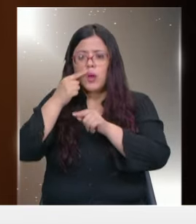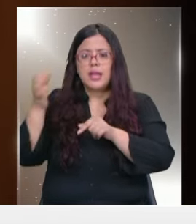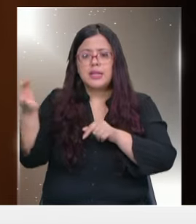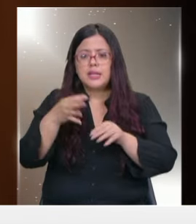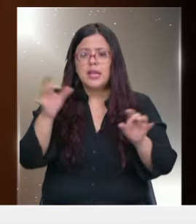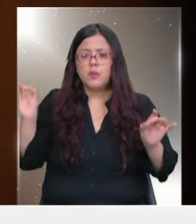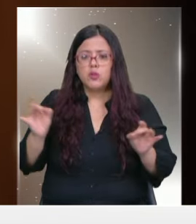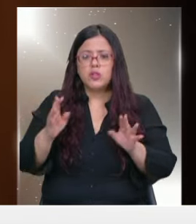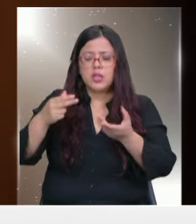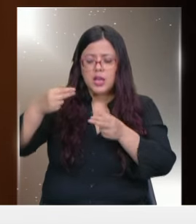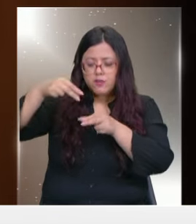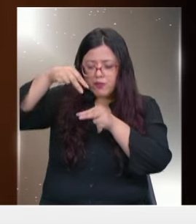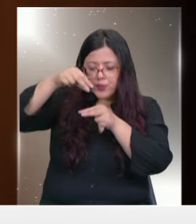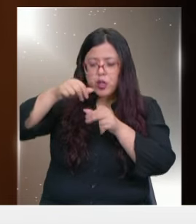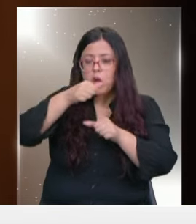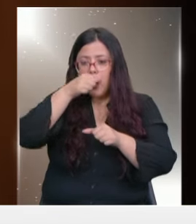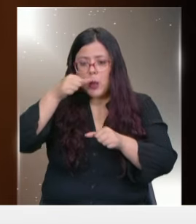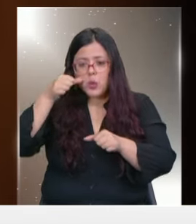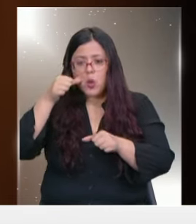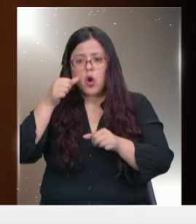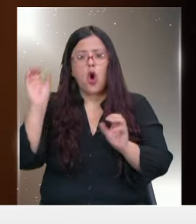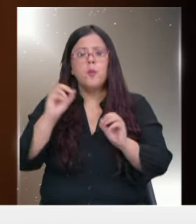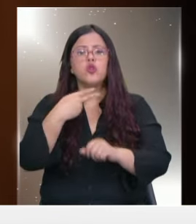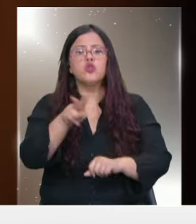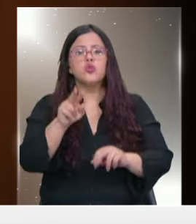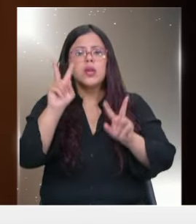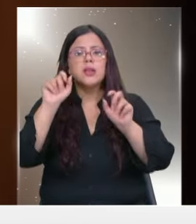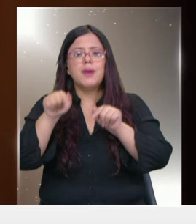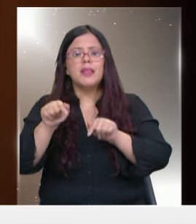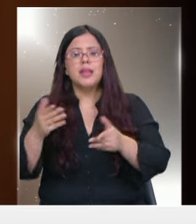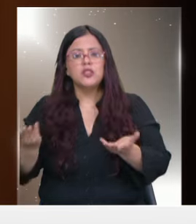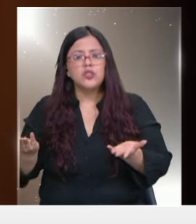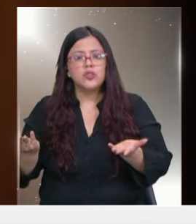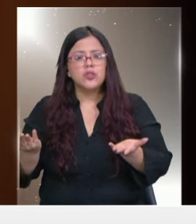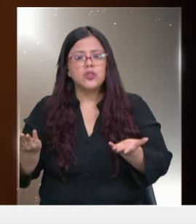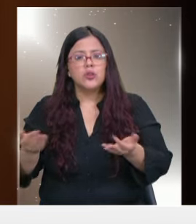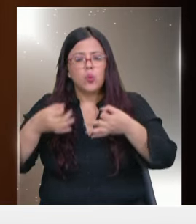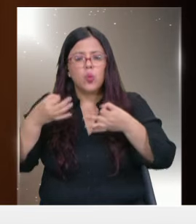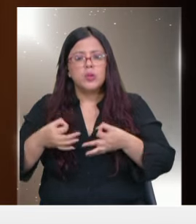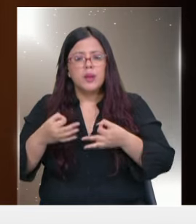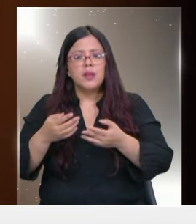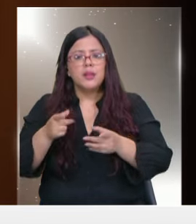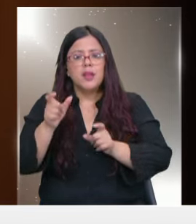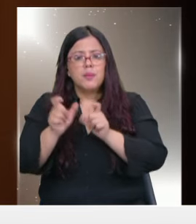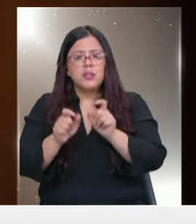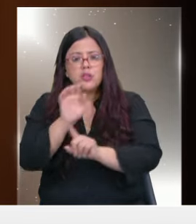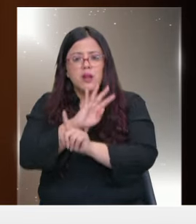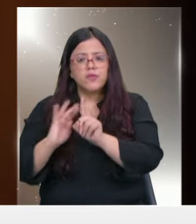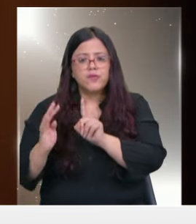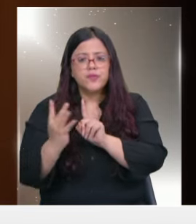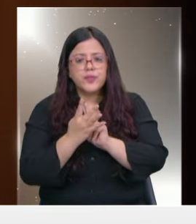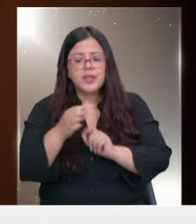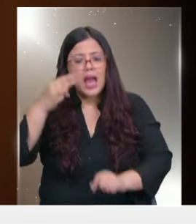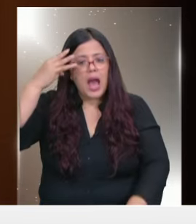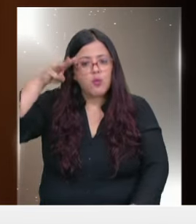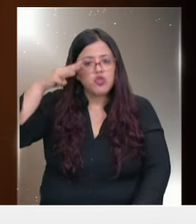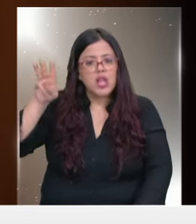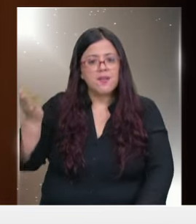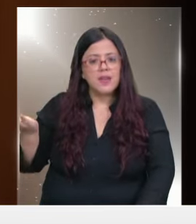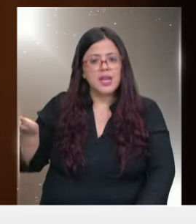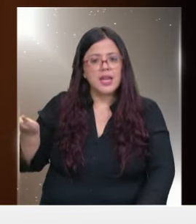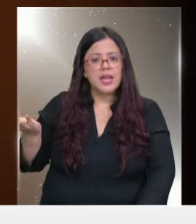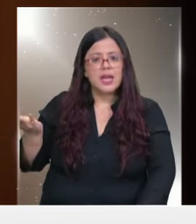haber drogado. ¿Qué le parece a usted como defensa esa versión que está entregando a su cercano Manuel Monsalve? Que no